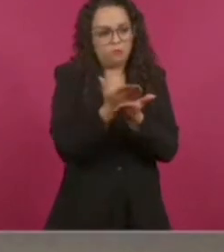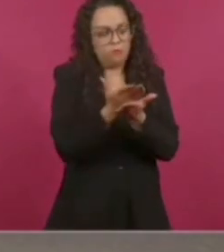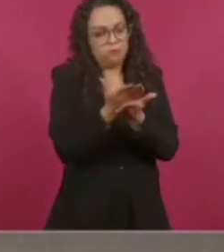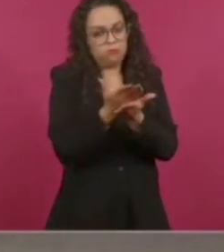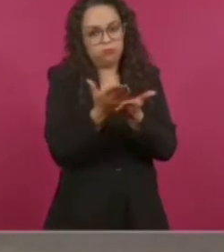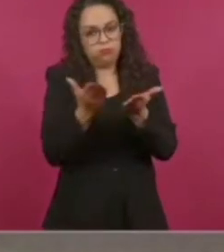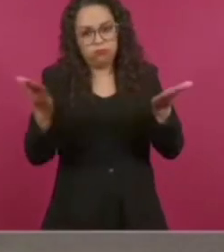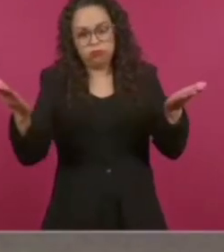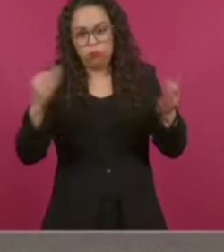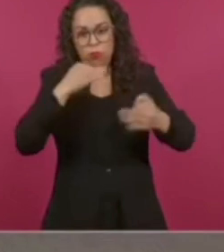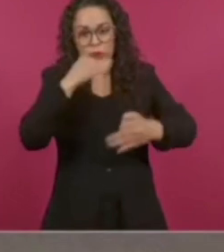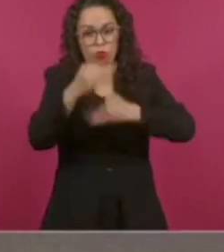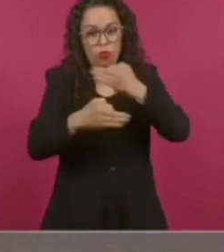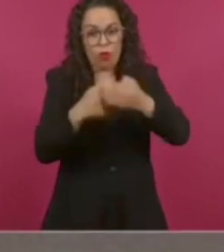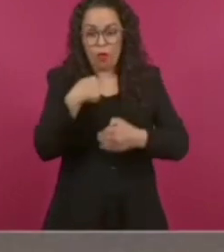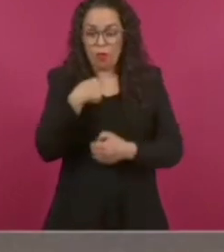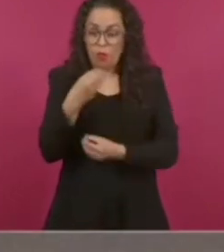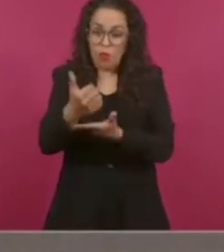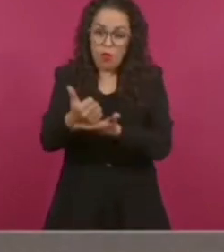todos.